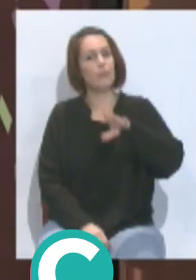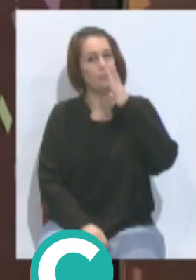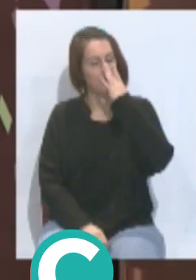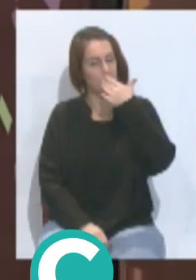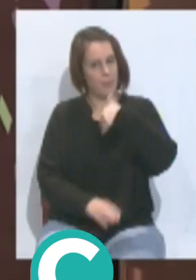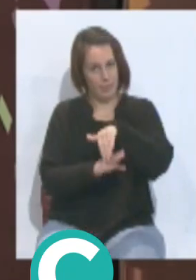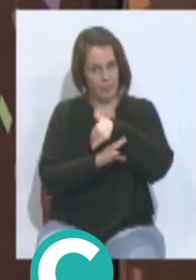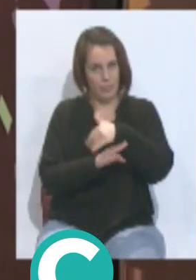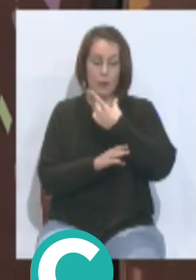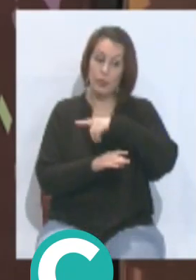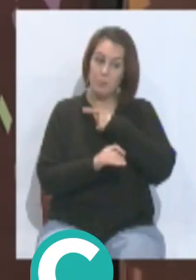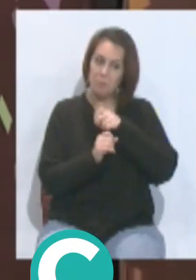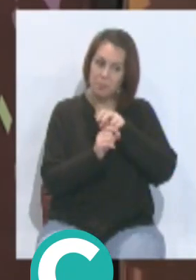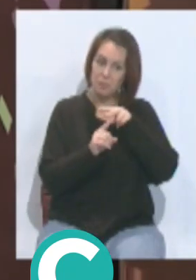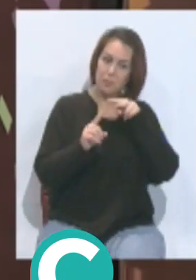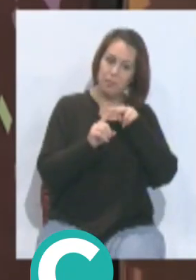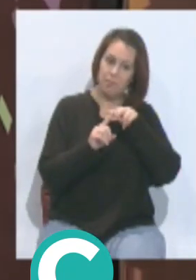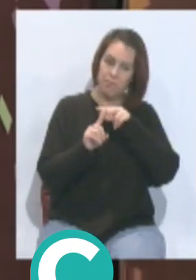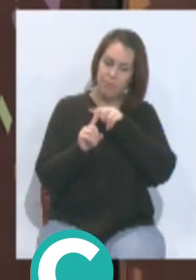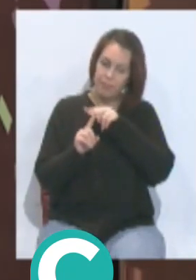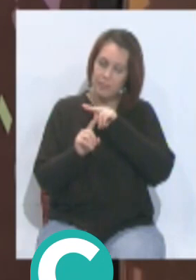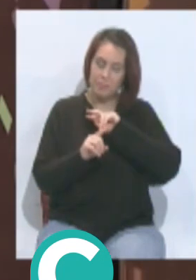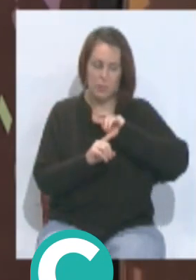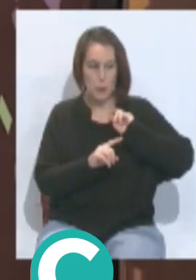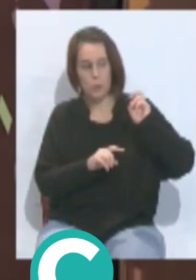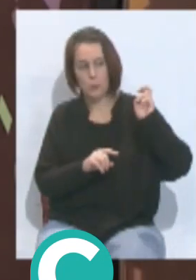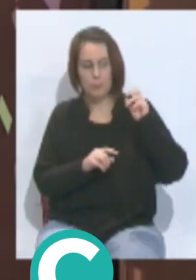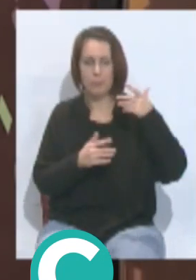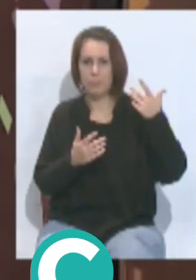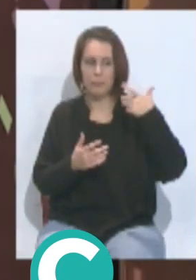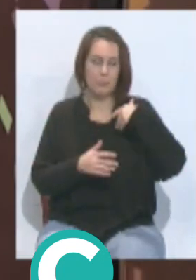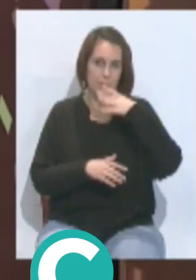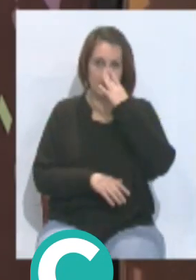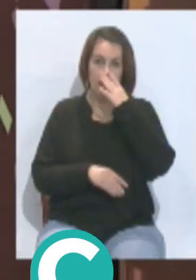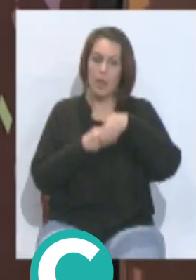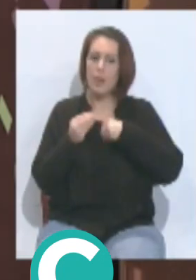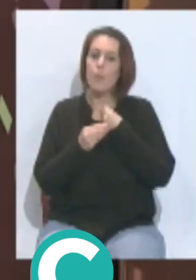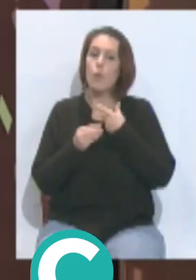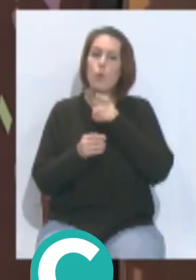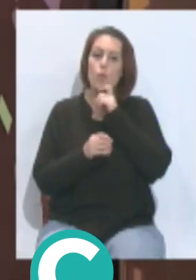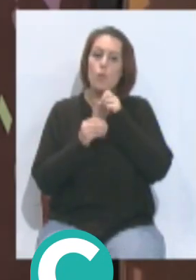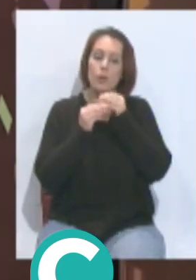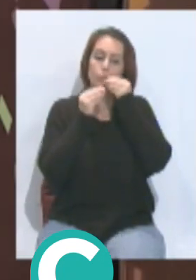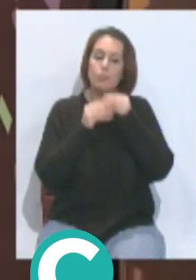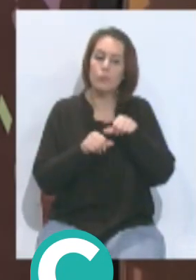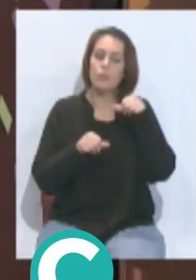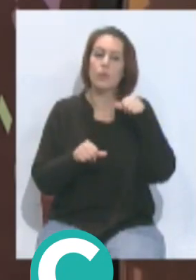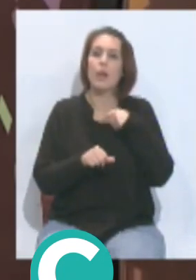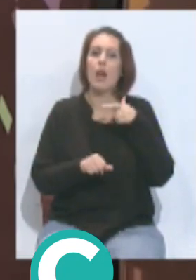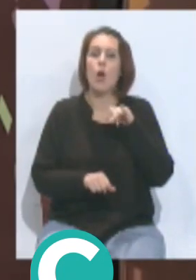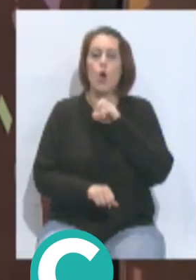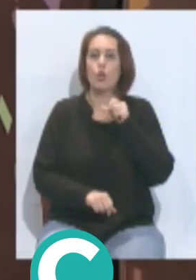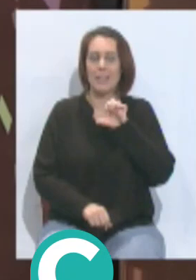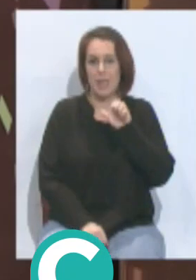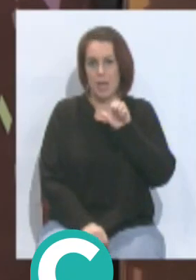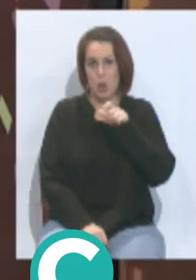calle. Nosotros centramos la mirada en otros aspectos del carnaval. Lo haremos, bueno, pues con la antología de José Luis Arniz, que con rotundo